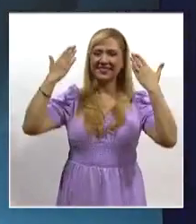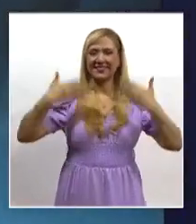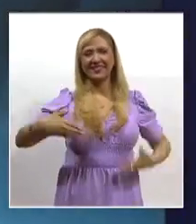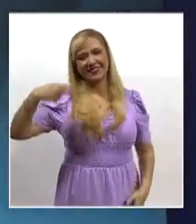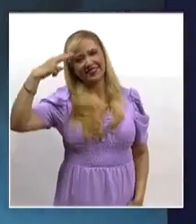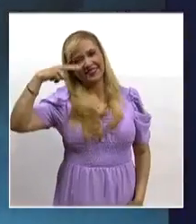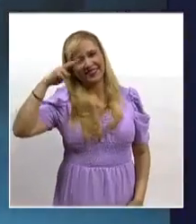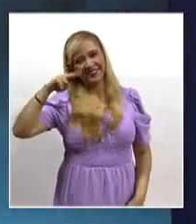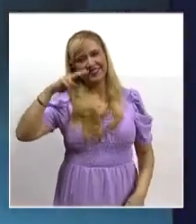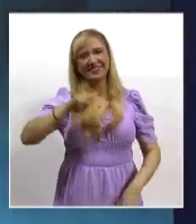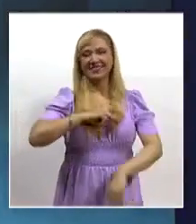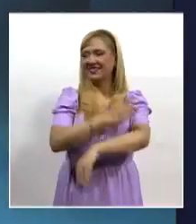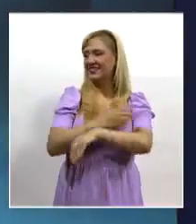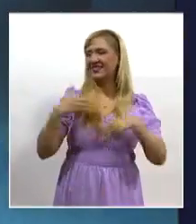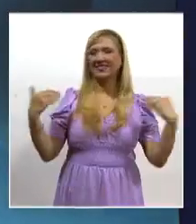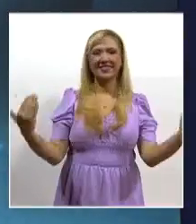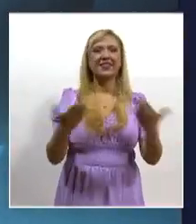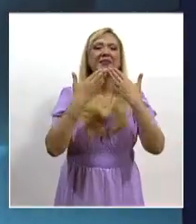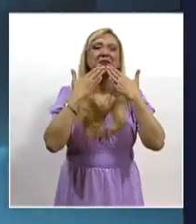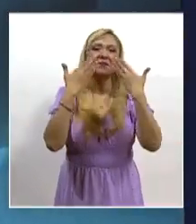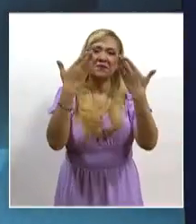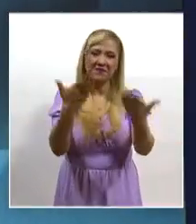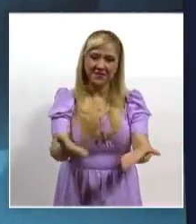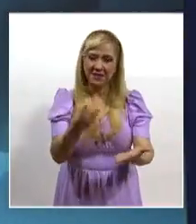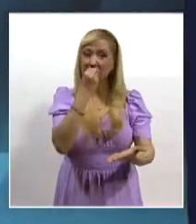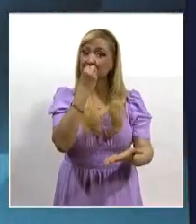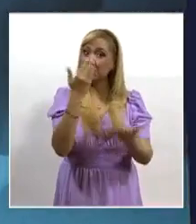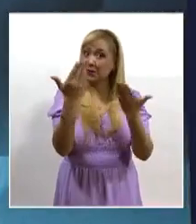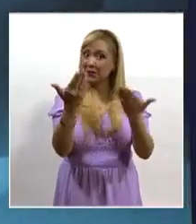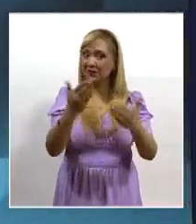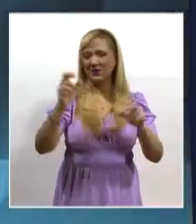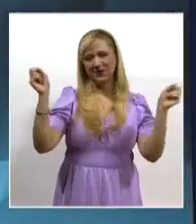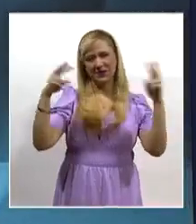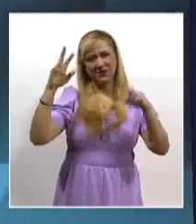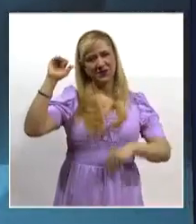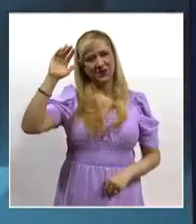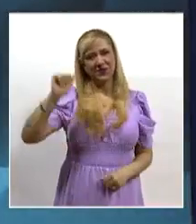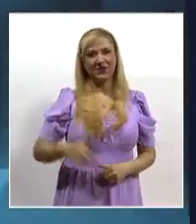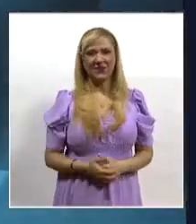a nombre de todo este equipo, le deseamos que siga disfrutando su tarde de jueves. Hasta pronto.